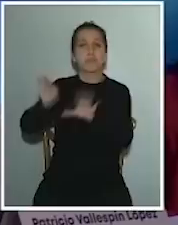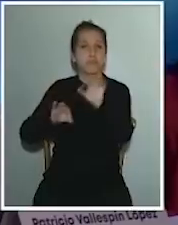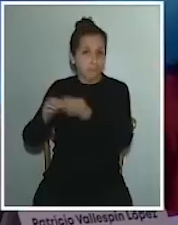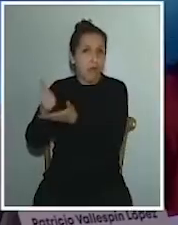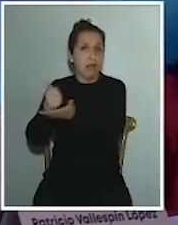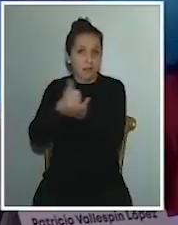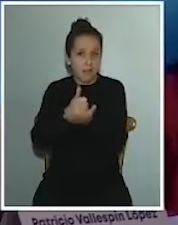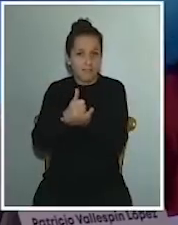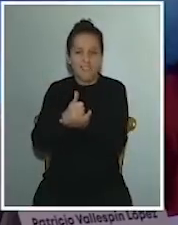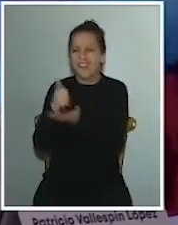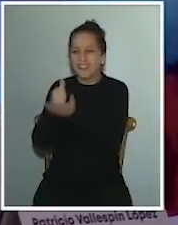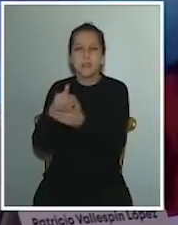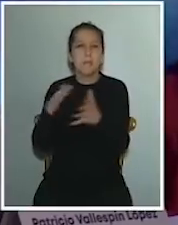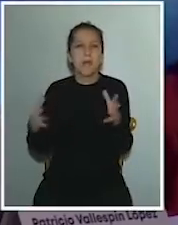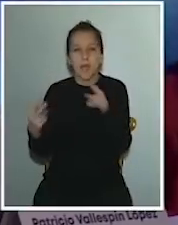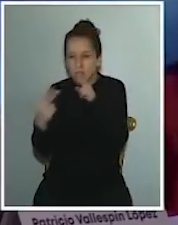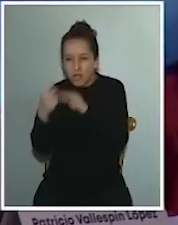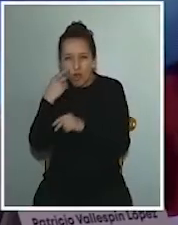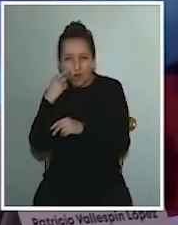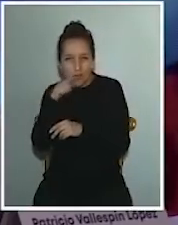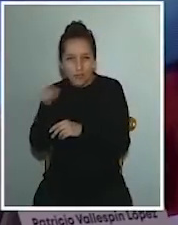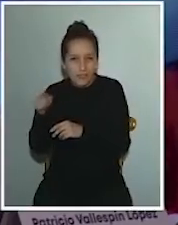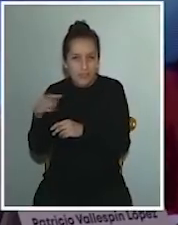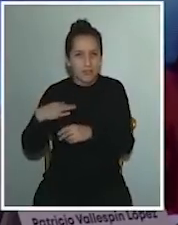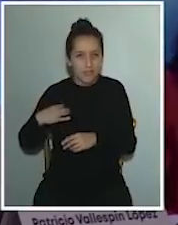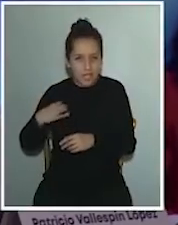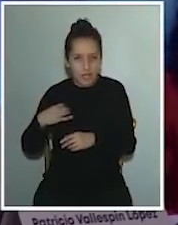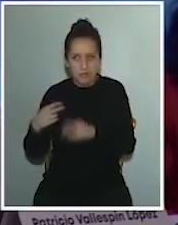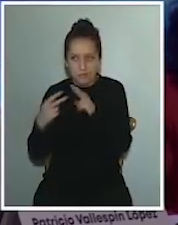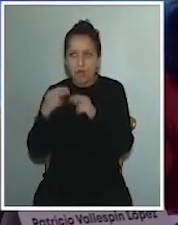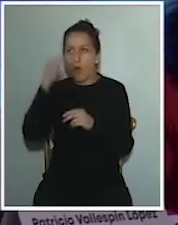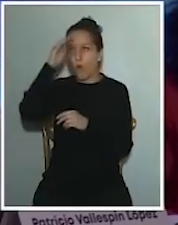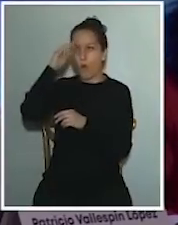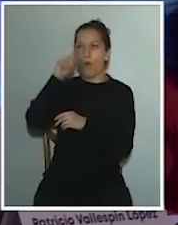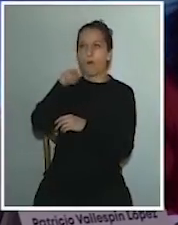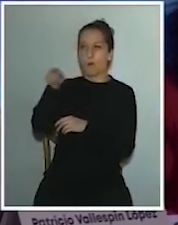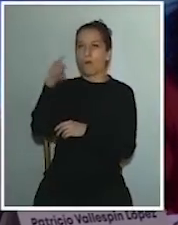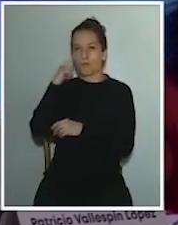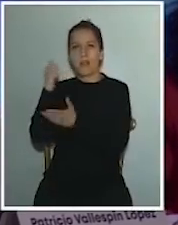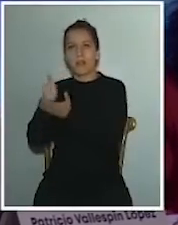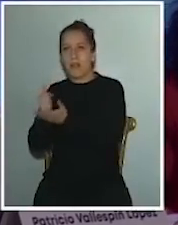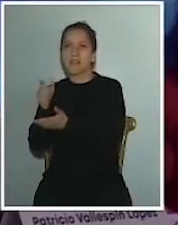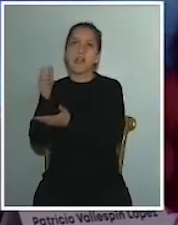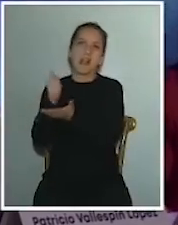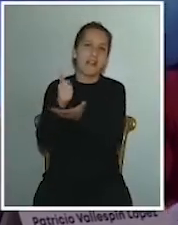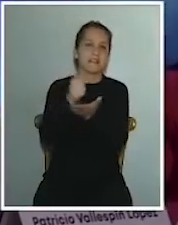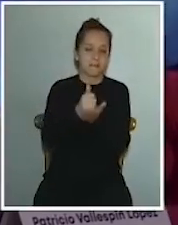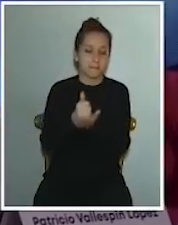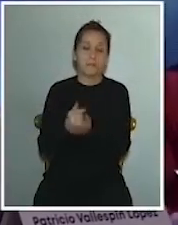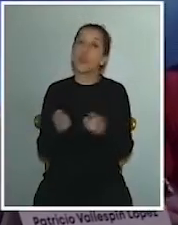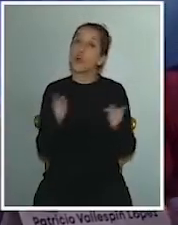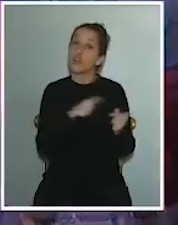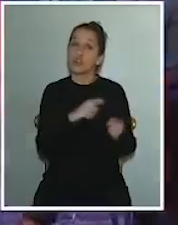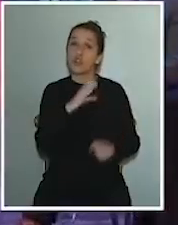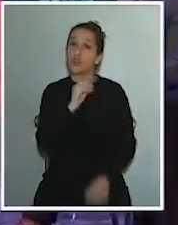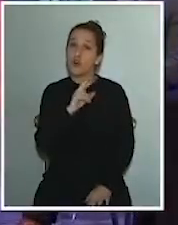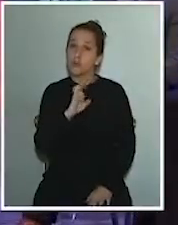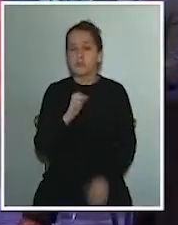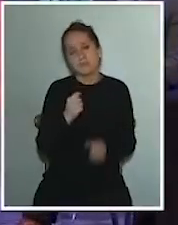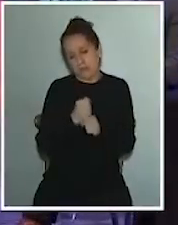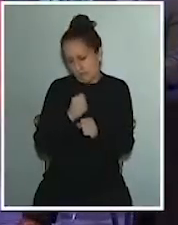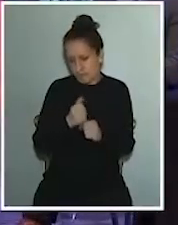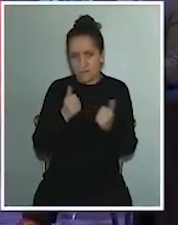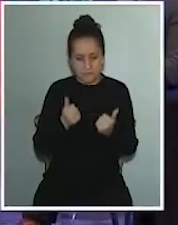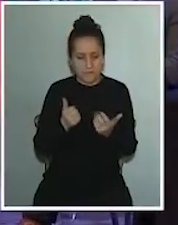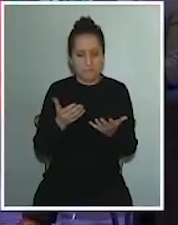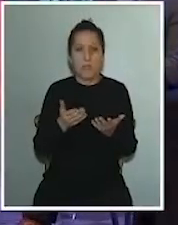mucho más cercano con la ciudadanía y la ciudadanía los conoce mucho más los cores hacen una gran labor y yo no lo puedo negar pero